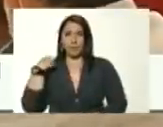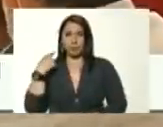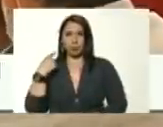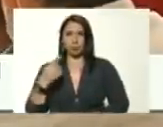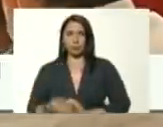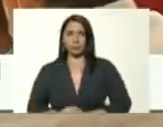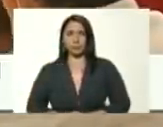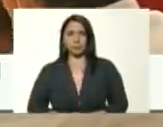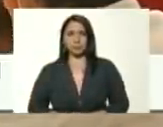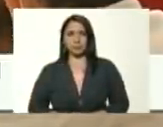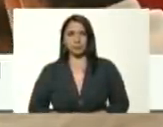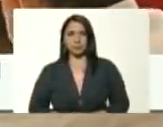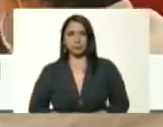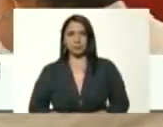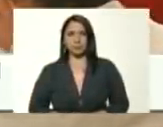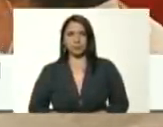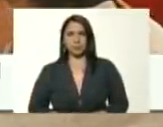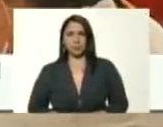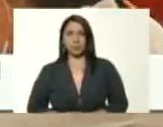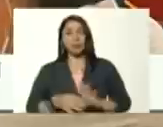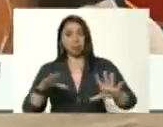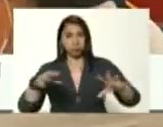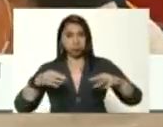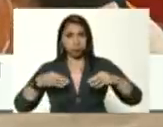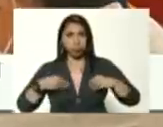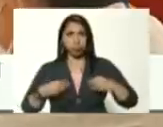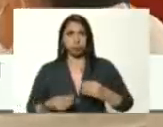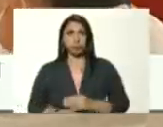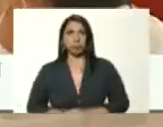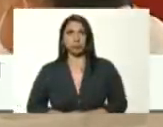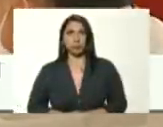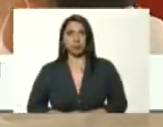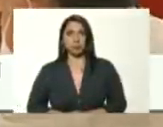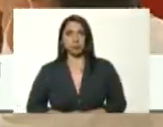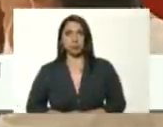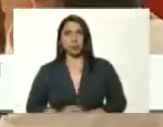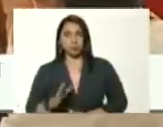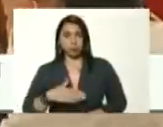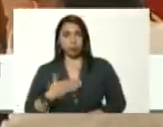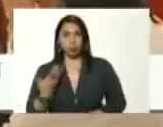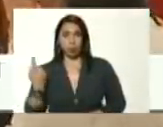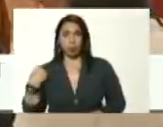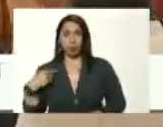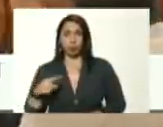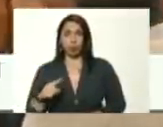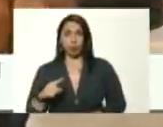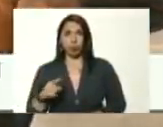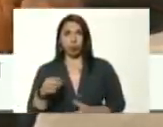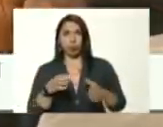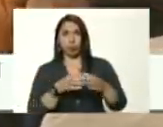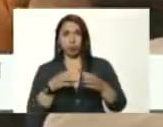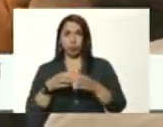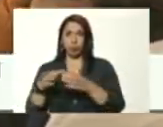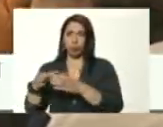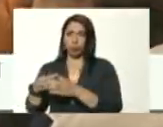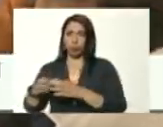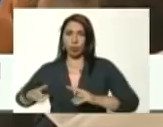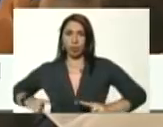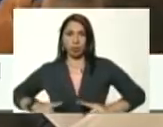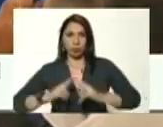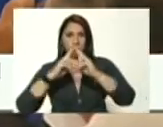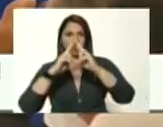también asumiendo los costos que puede tener este tipo de encuentro